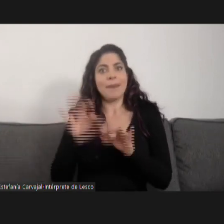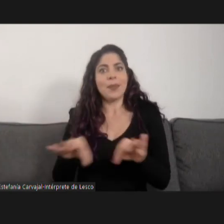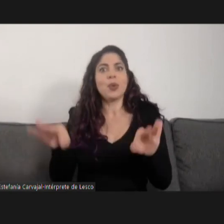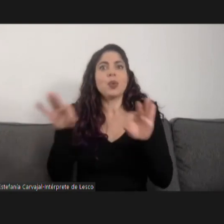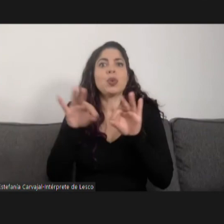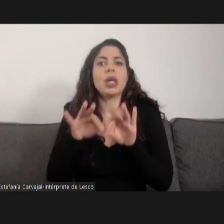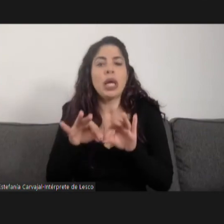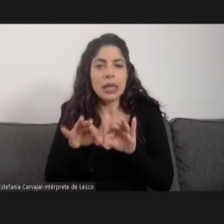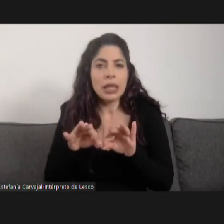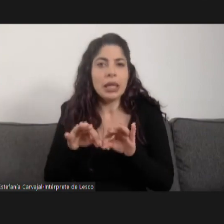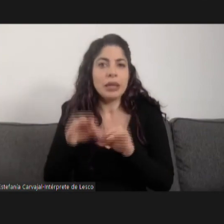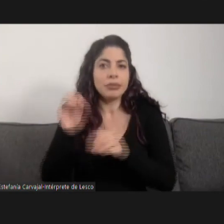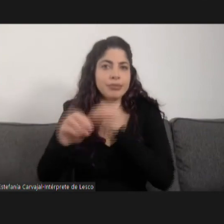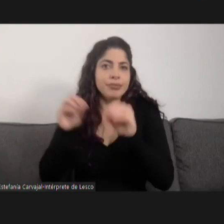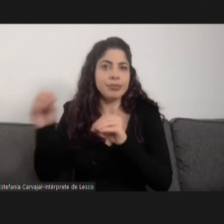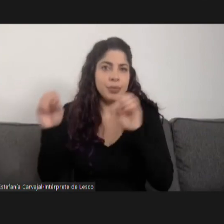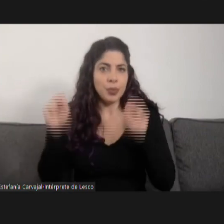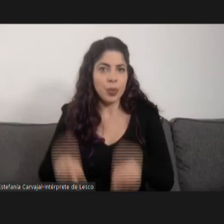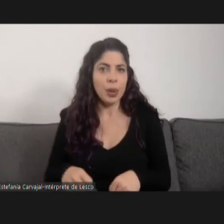importantes de contagio?